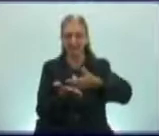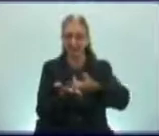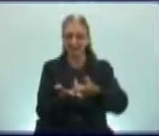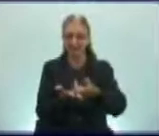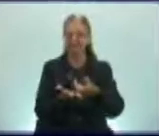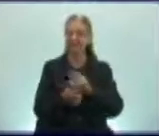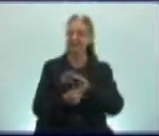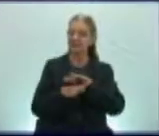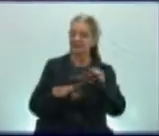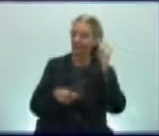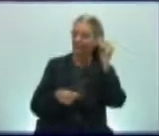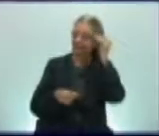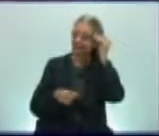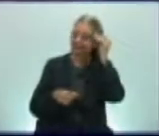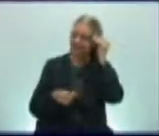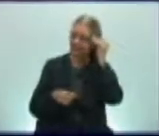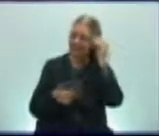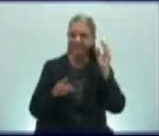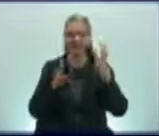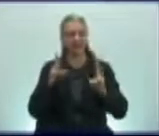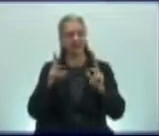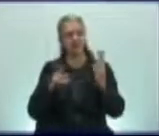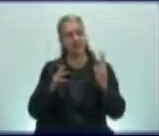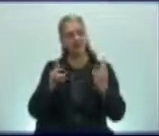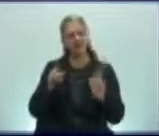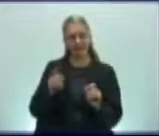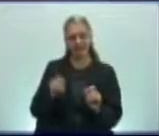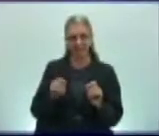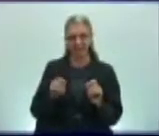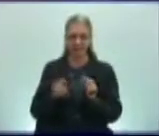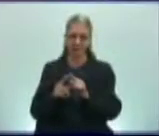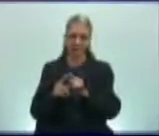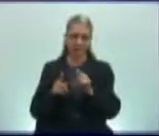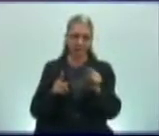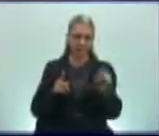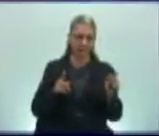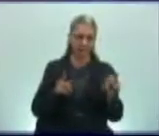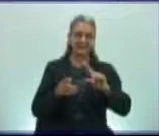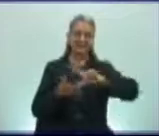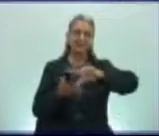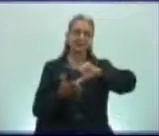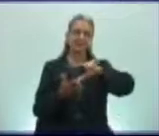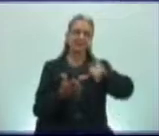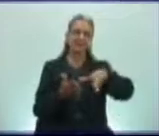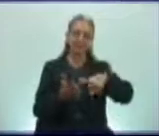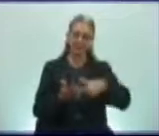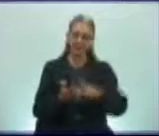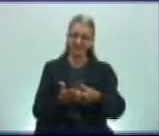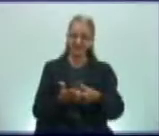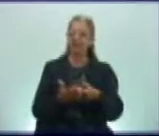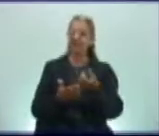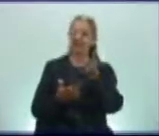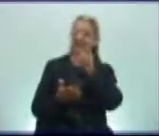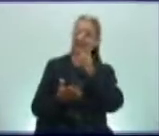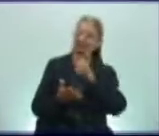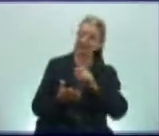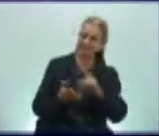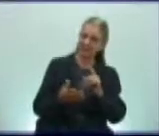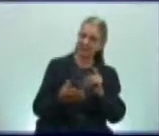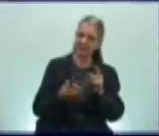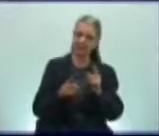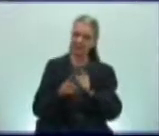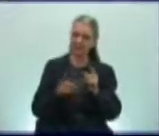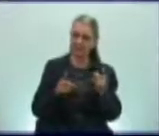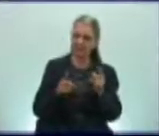ya aprendiste a calcular la longitud de la circunferencia y además la longitud